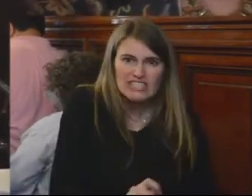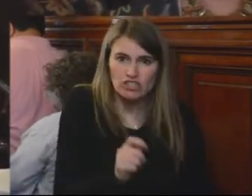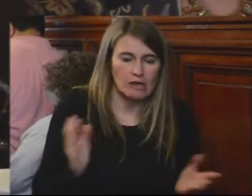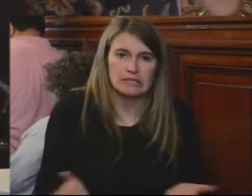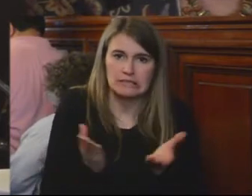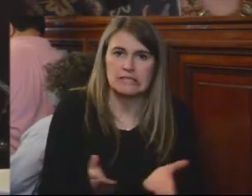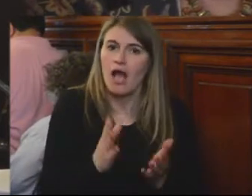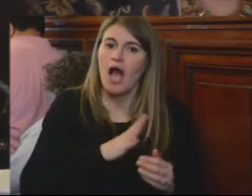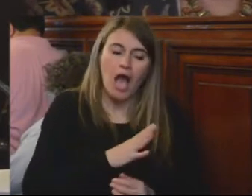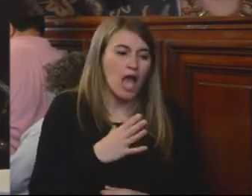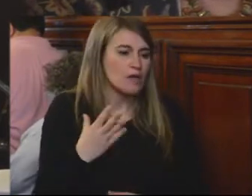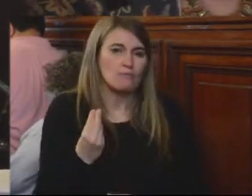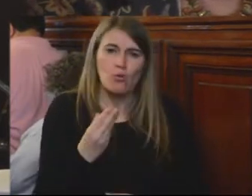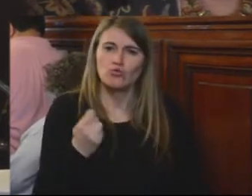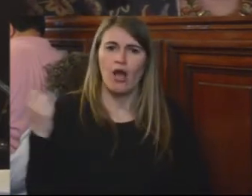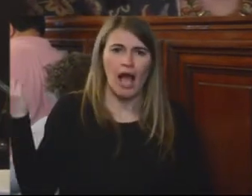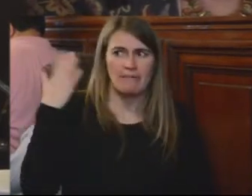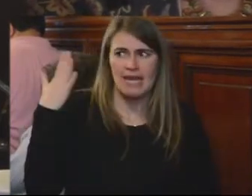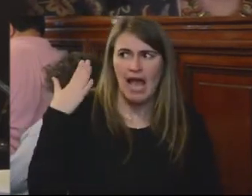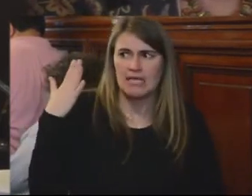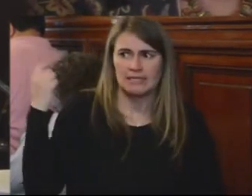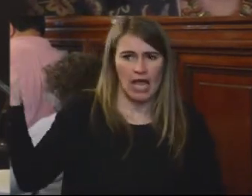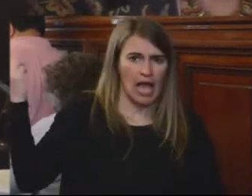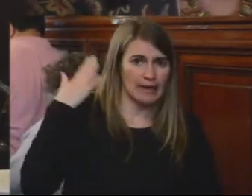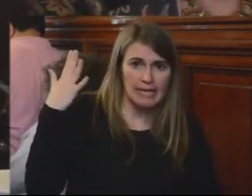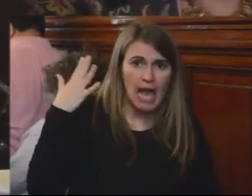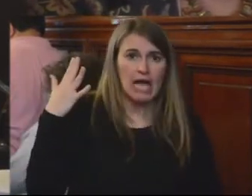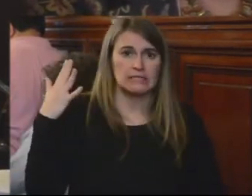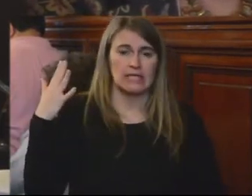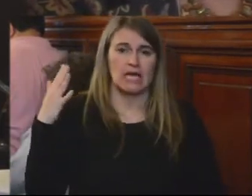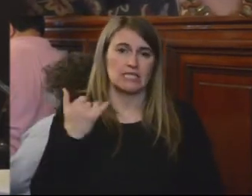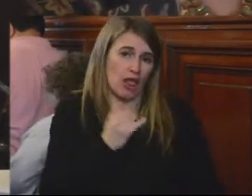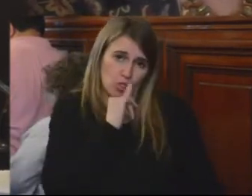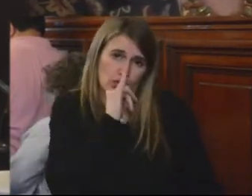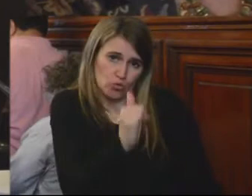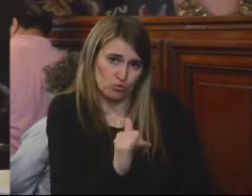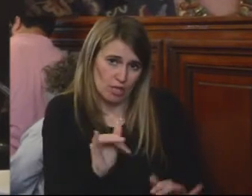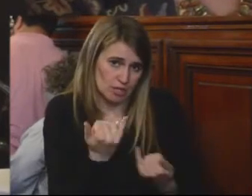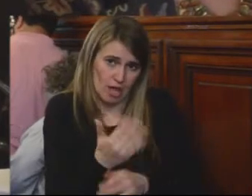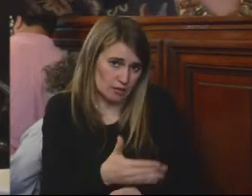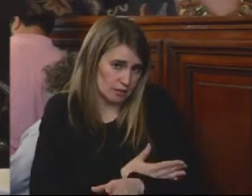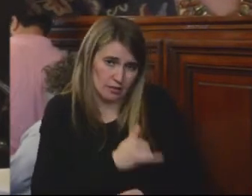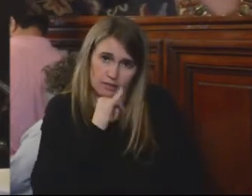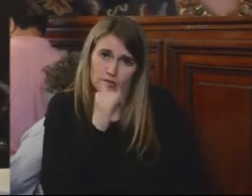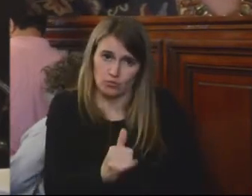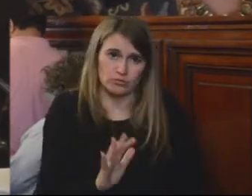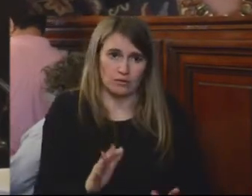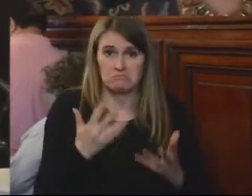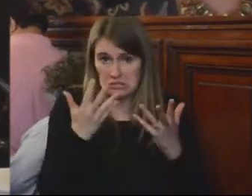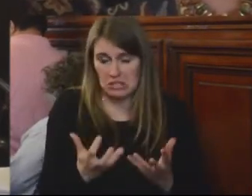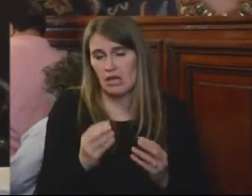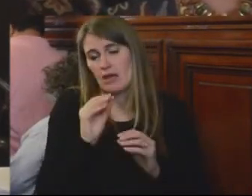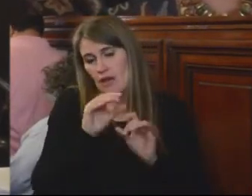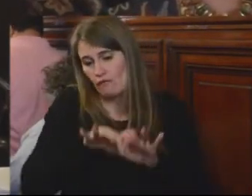varios episodios de amenazas que han sido oportunamente denunciados y de lo cual podremos informar luego a la comisión